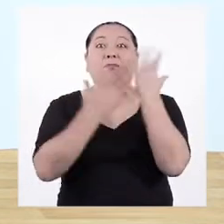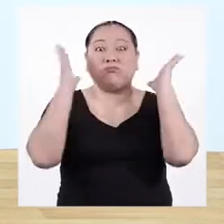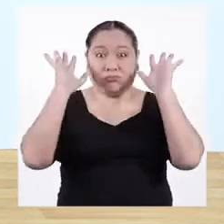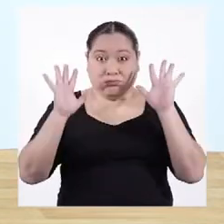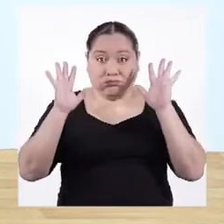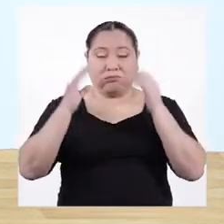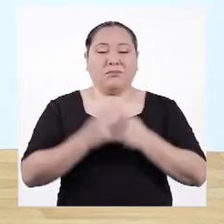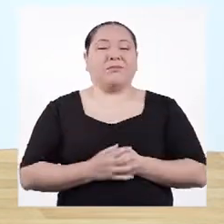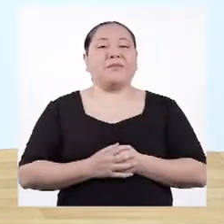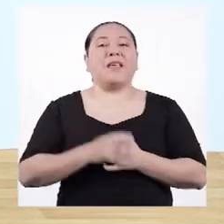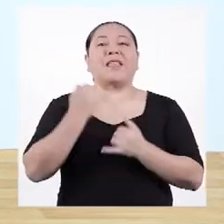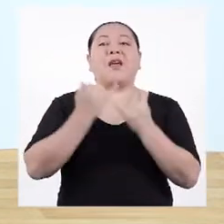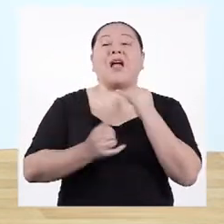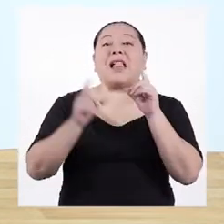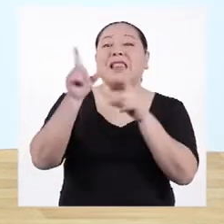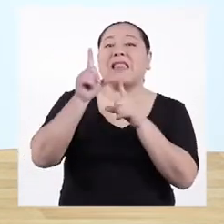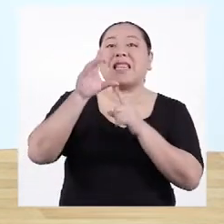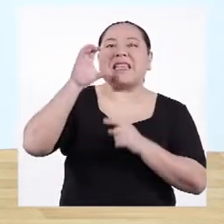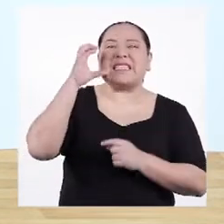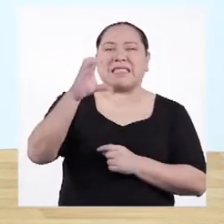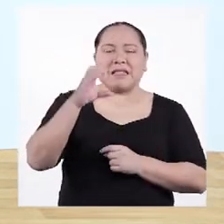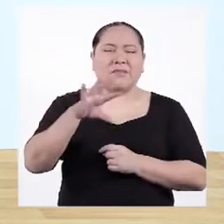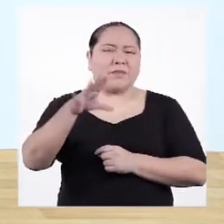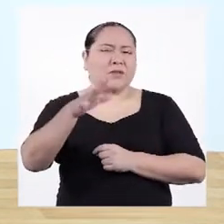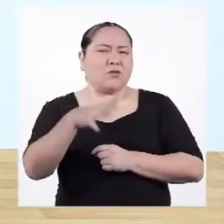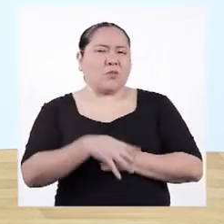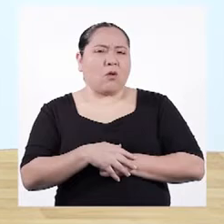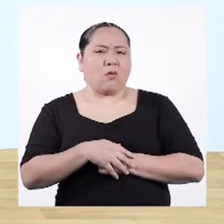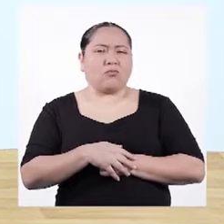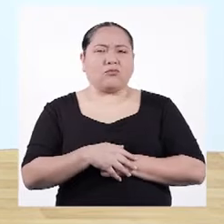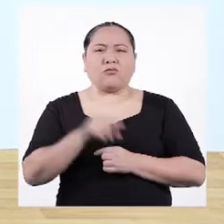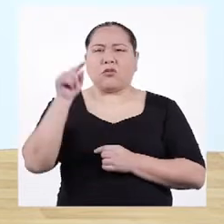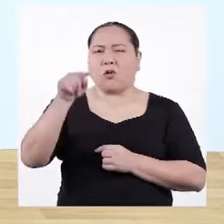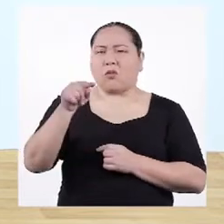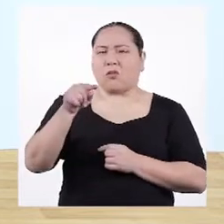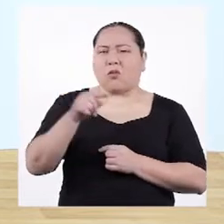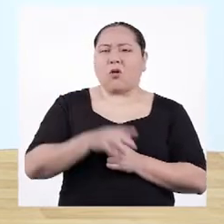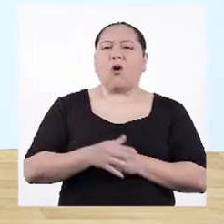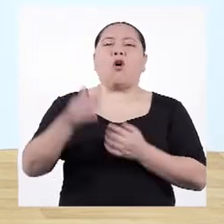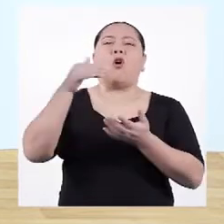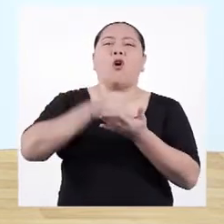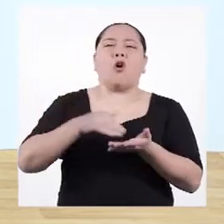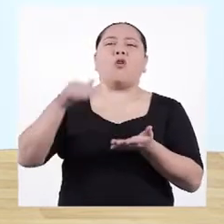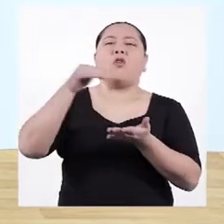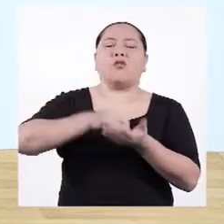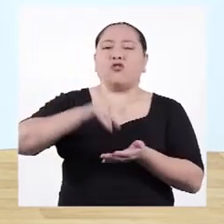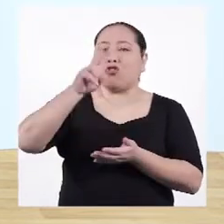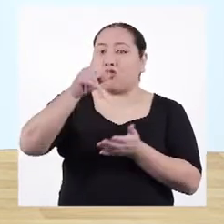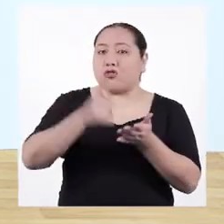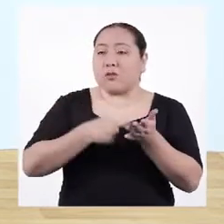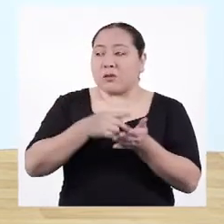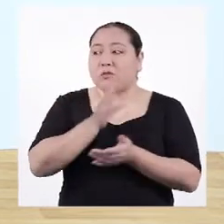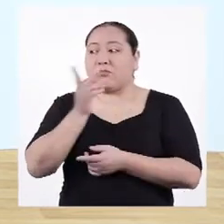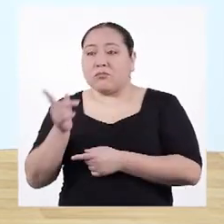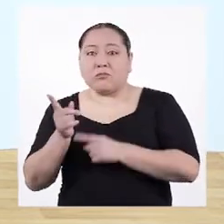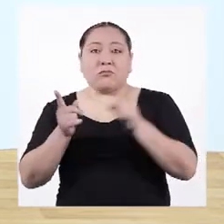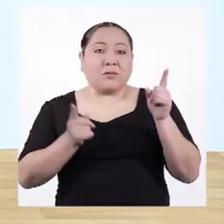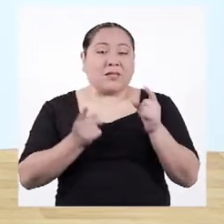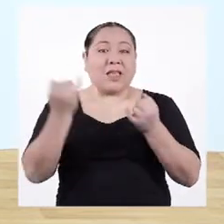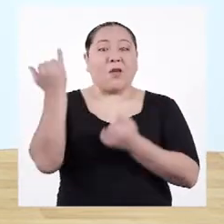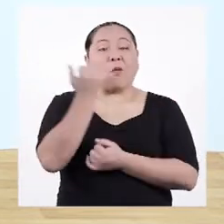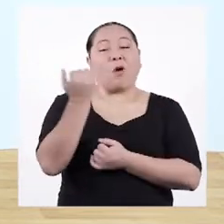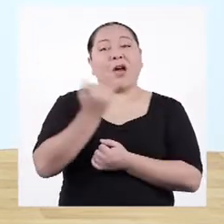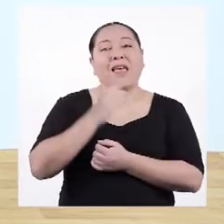Y para terminar con la letra C, vamos a hacer una especie de rebote con esa forma. Y al repetirlo 2 veces para cada lado, dibujamos la letra